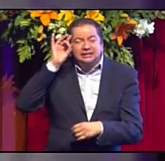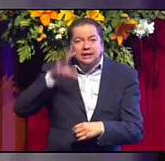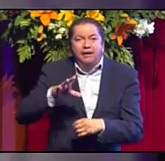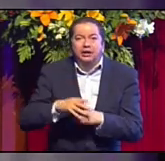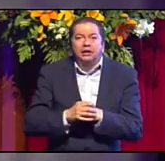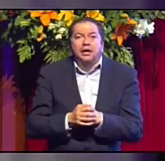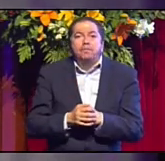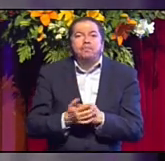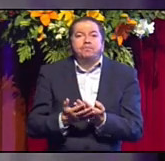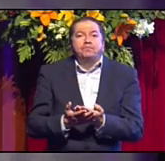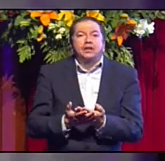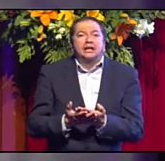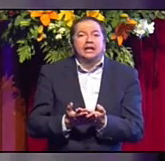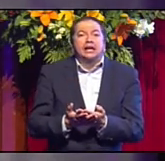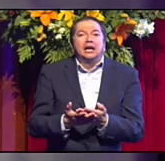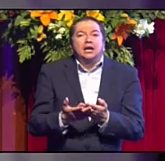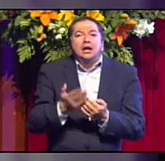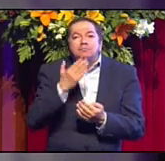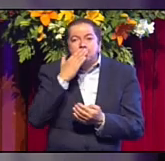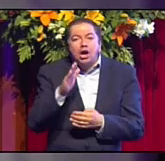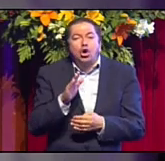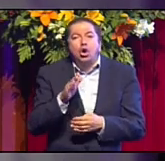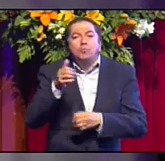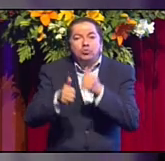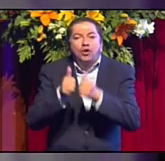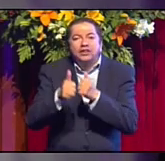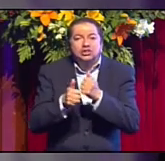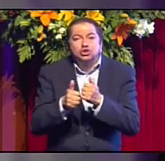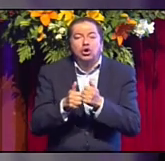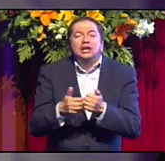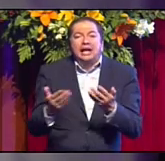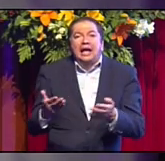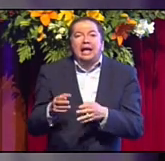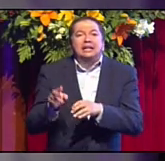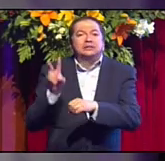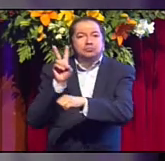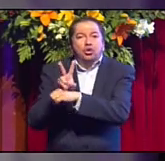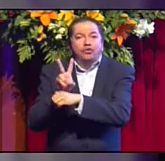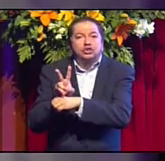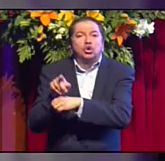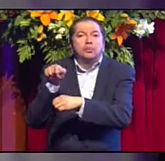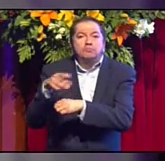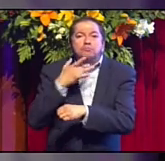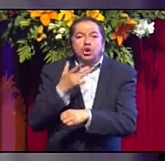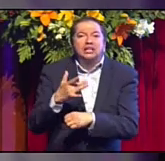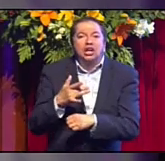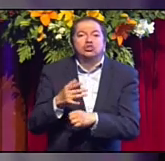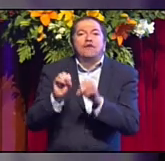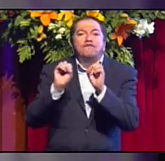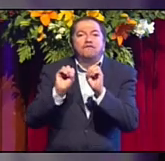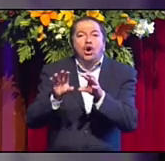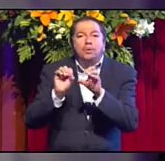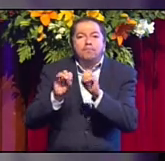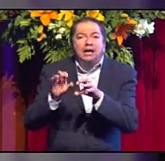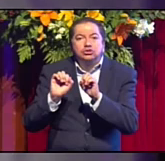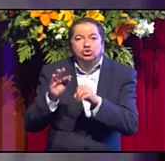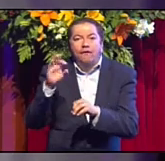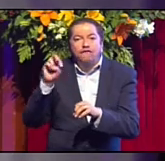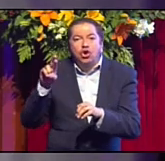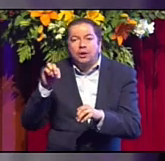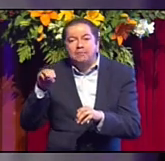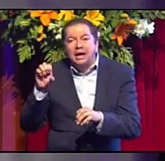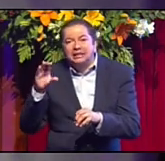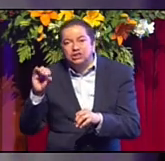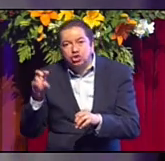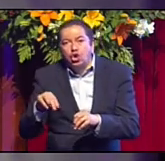saben que probablemente la mejor profesión que un ser humano puede tener es la de profesor, porque se habla de formación, de